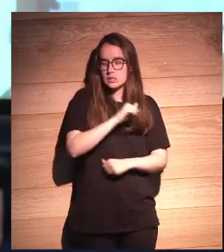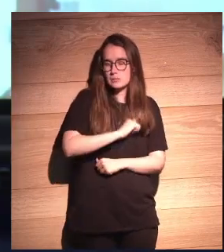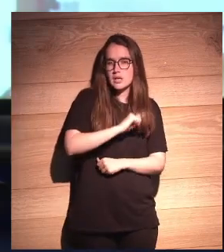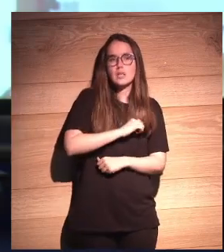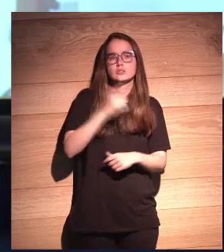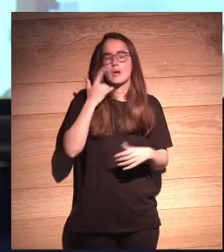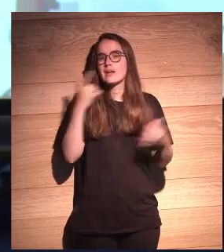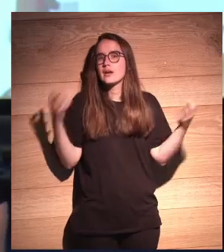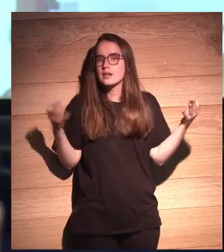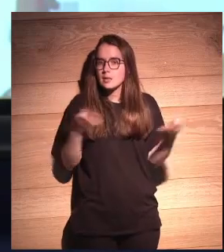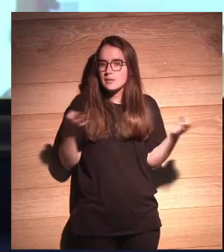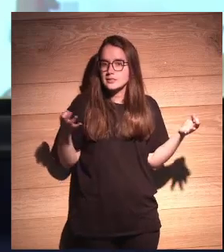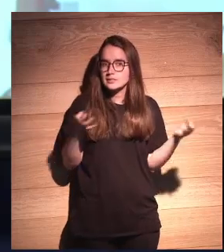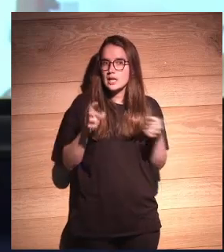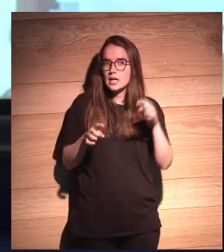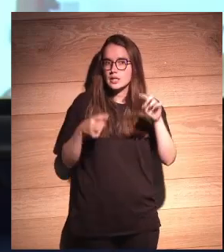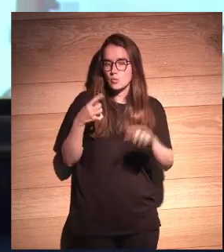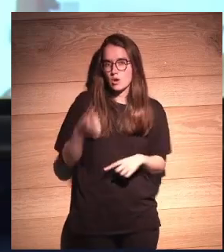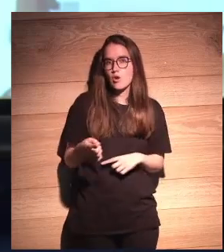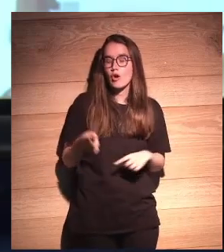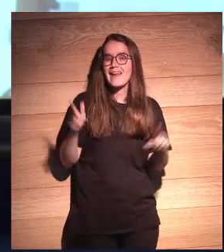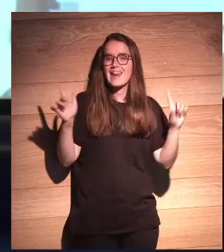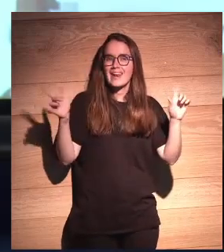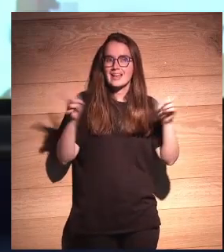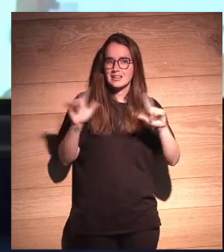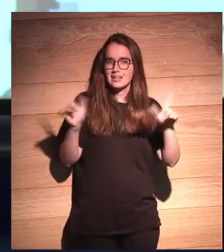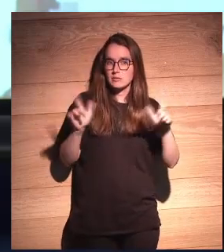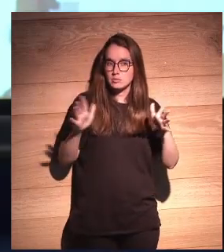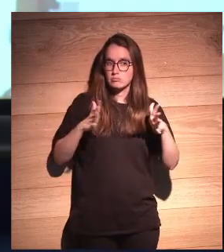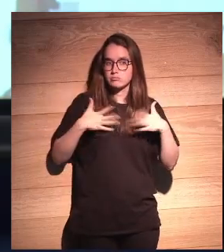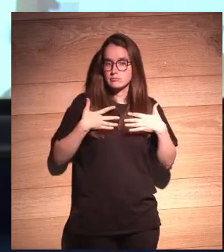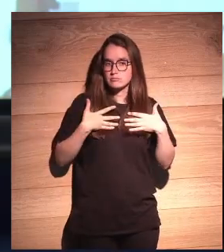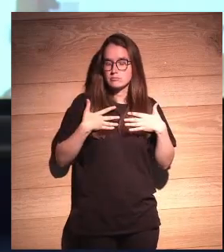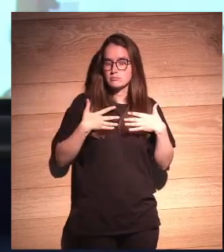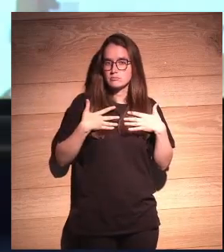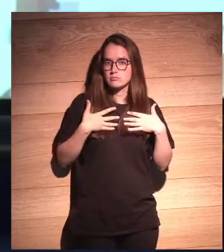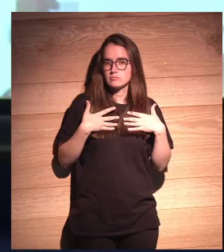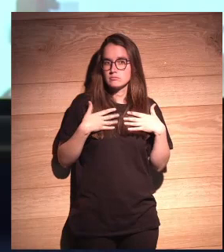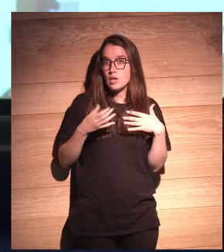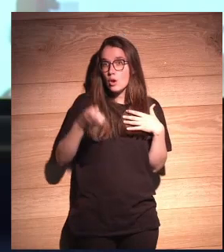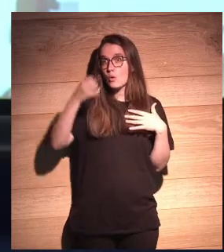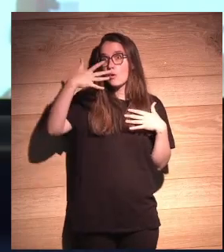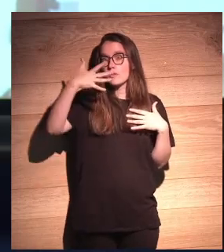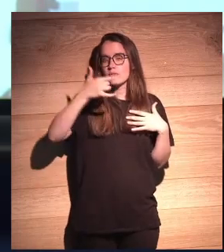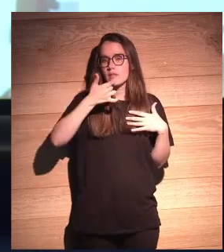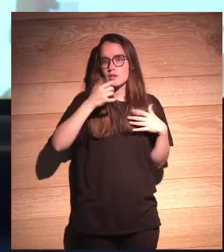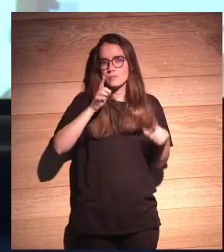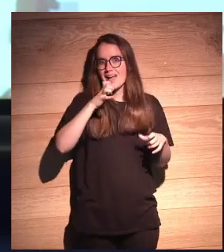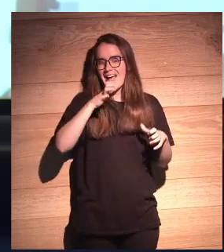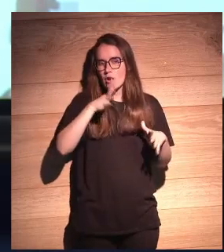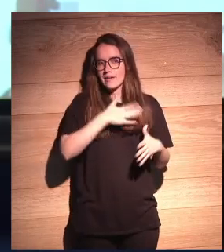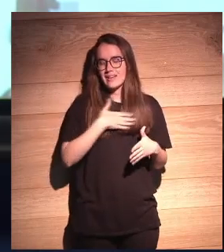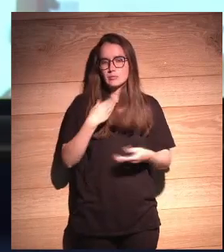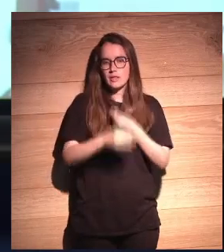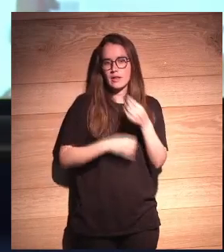esperando a ver qué pasaba y tal, y luego la televisión, de pronto se les ilumina la luz y dicen, no, ahora queremos